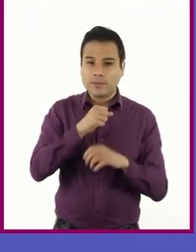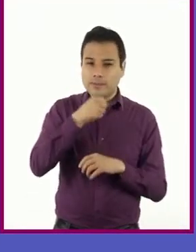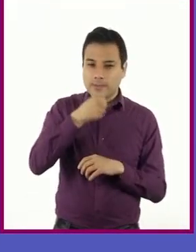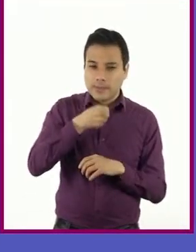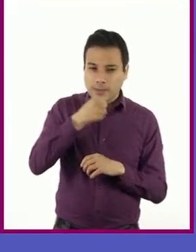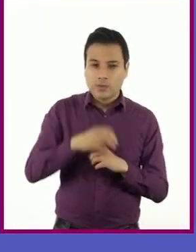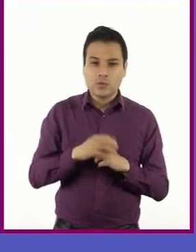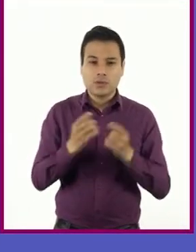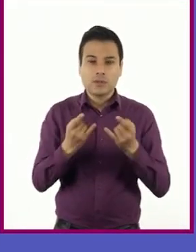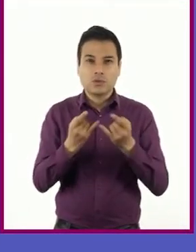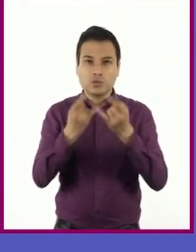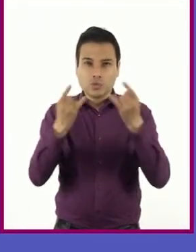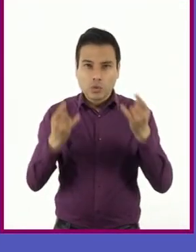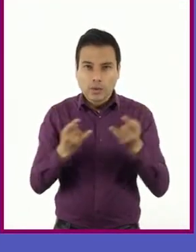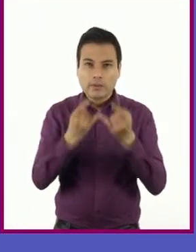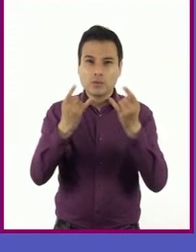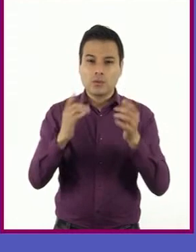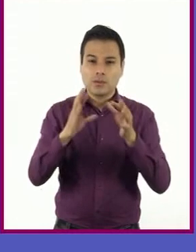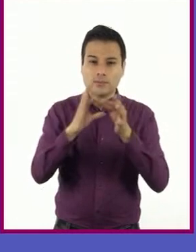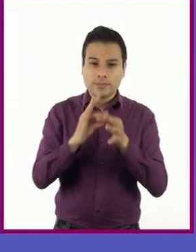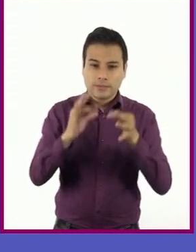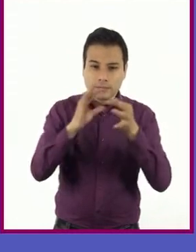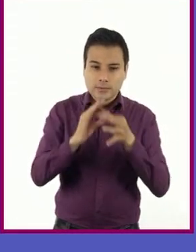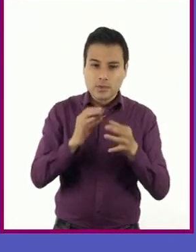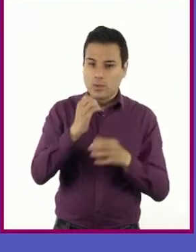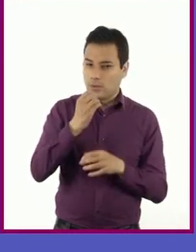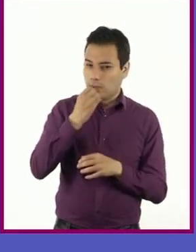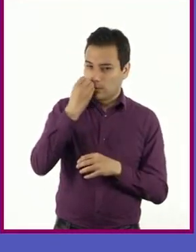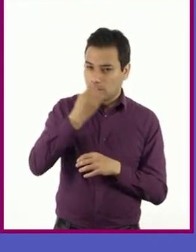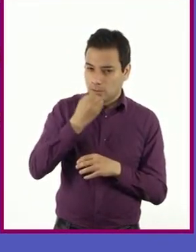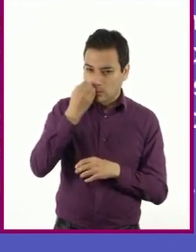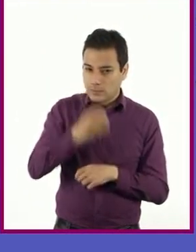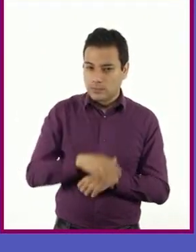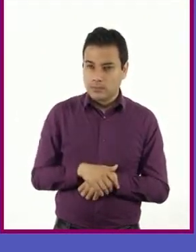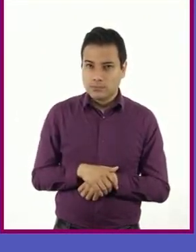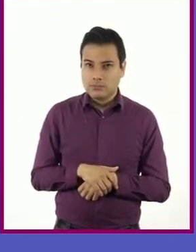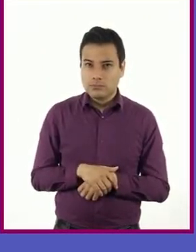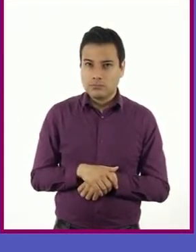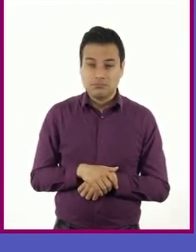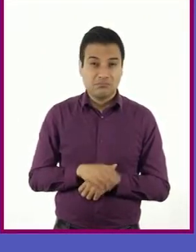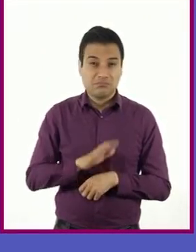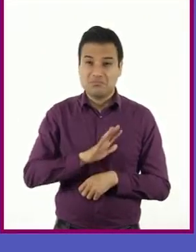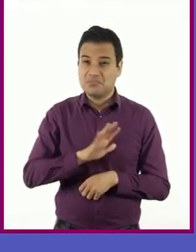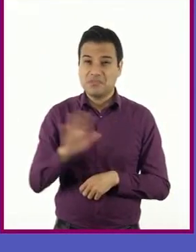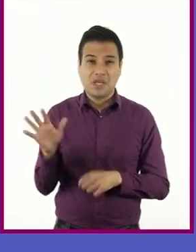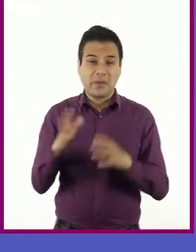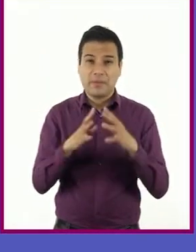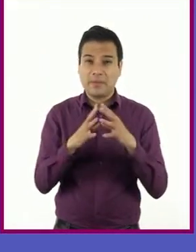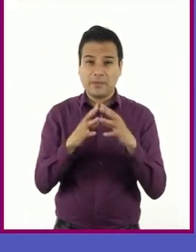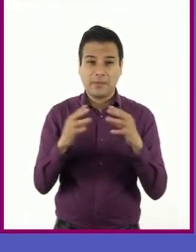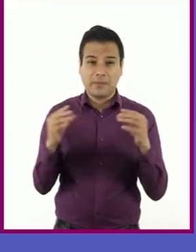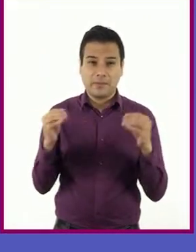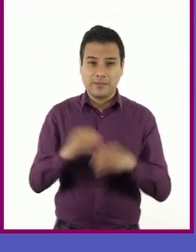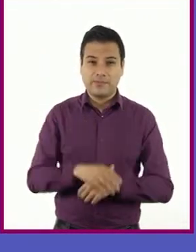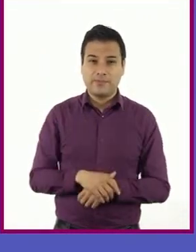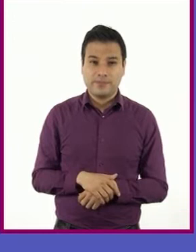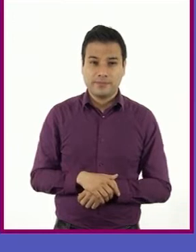relatos, discursos, plegarias, nadie cual fueron alcanzará a repetir.